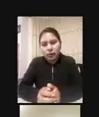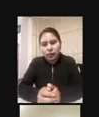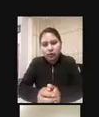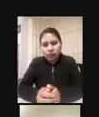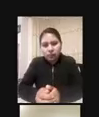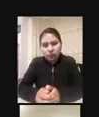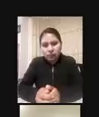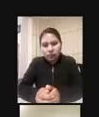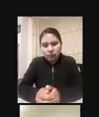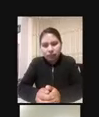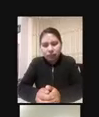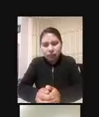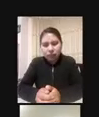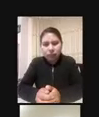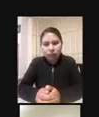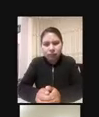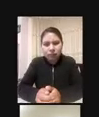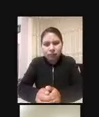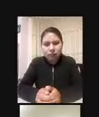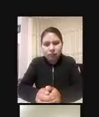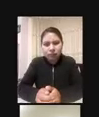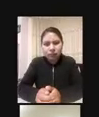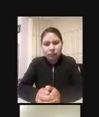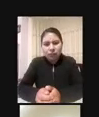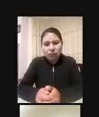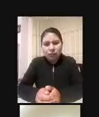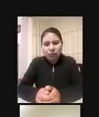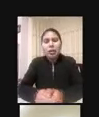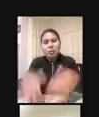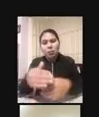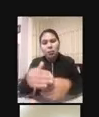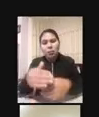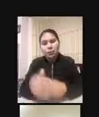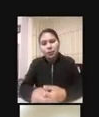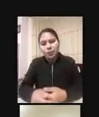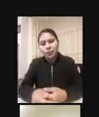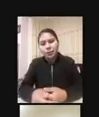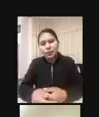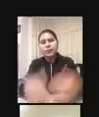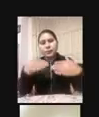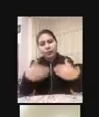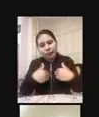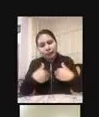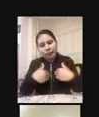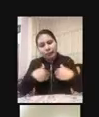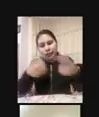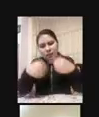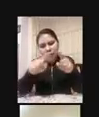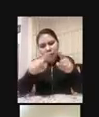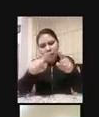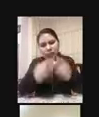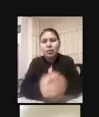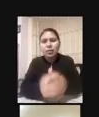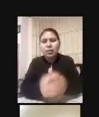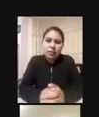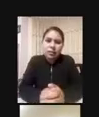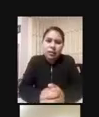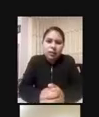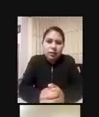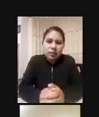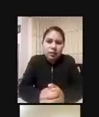edad, lo que si no es tratado a tiempo, como estos niños con la condición de síndrome de Down no presentan un